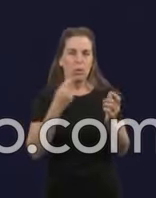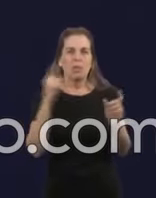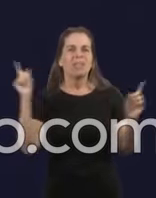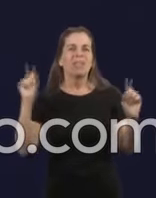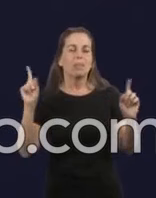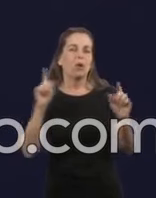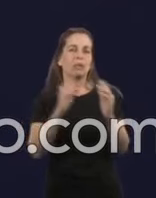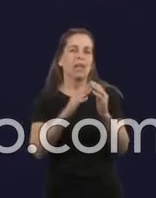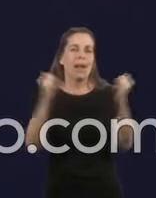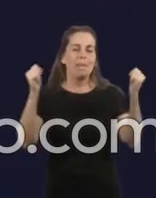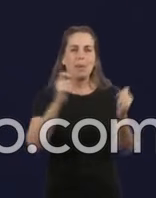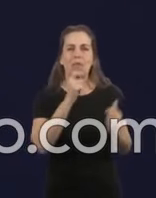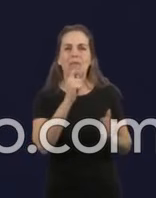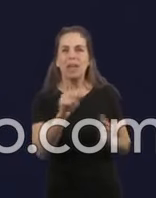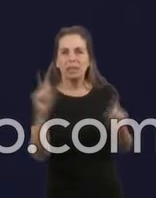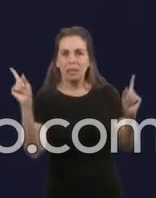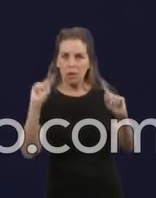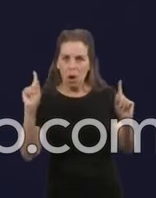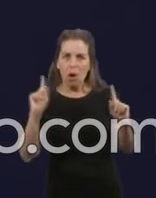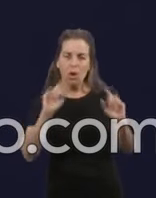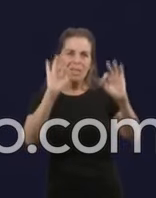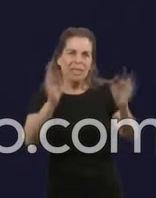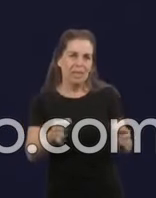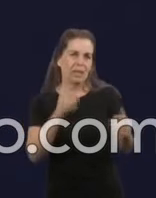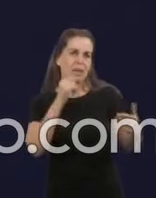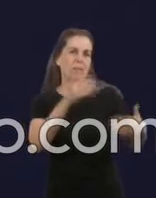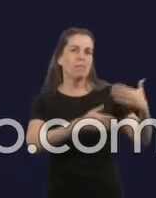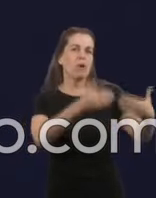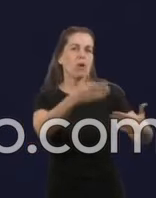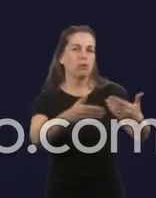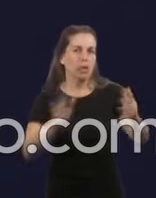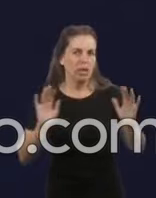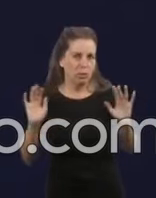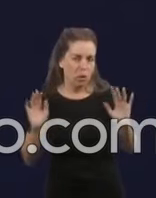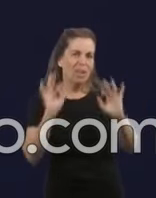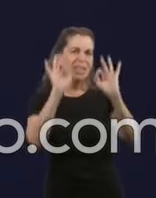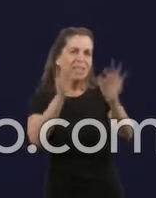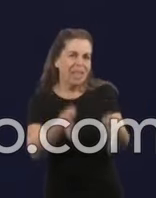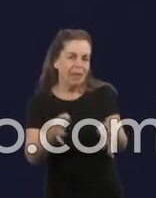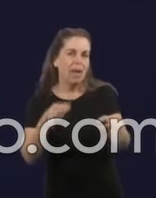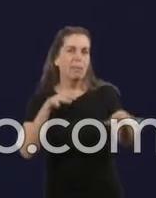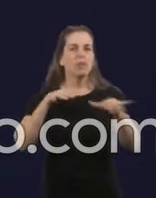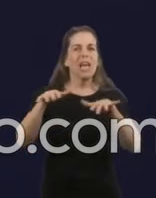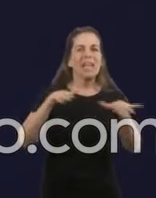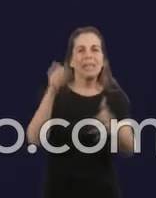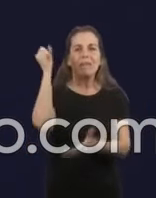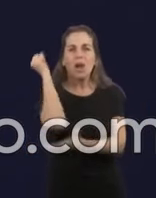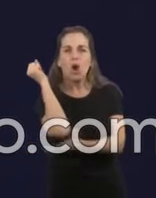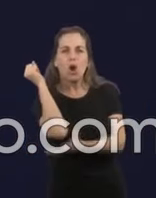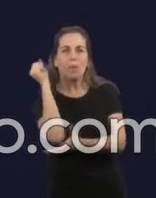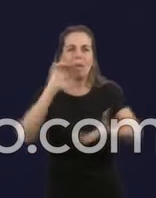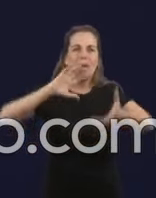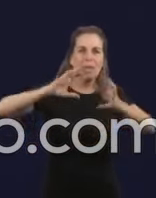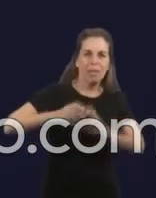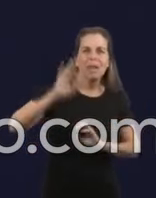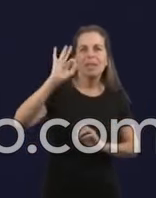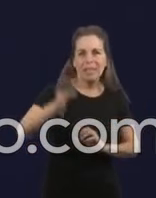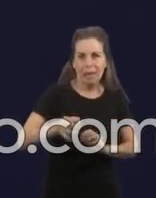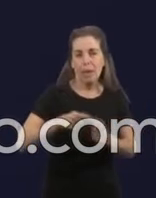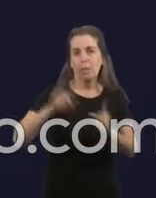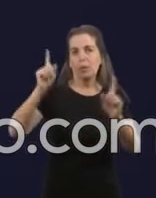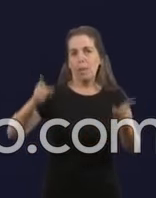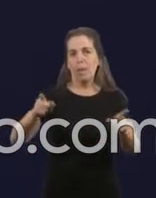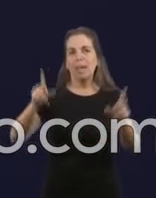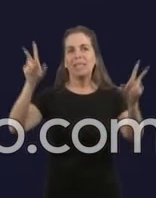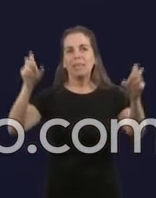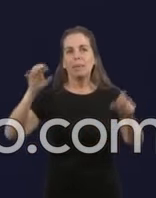un proceso sencillo eh nadie dijo que la actividad no iba a sufrir y nadie dijo que efectivamente el salario no iba a sufrir